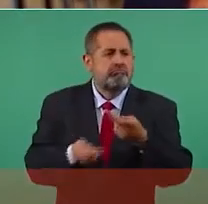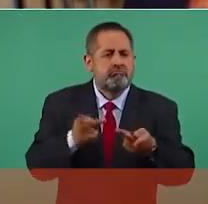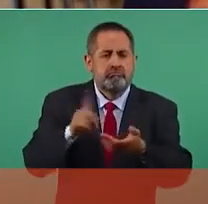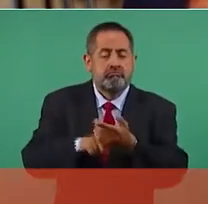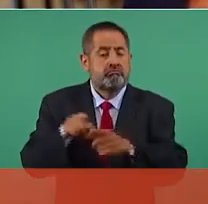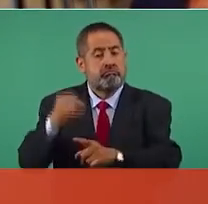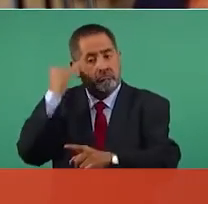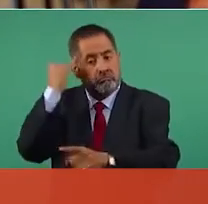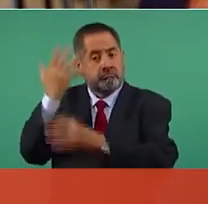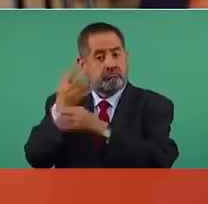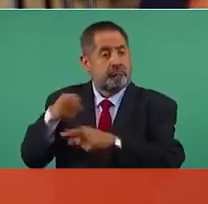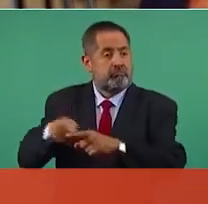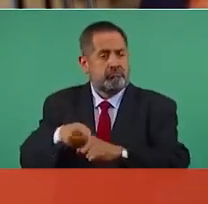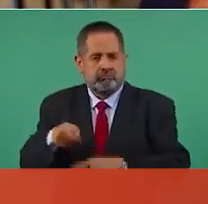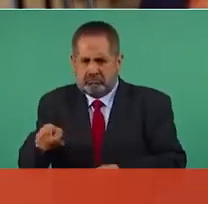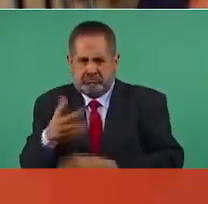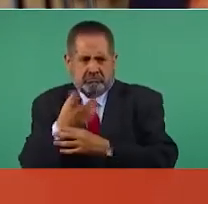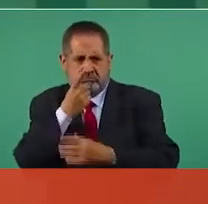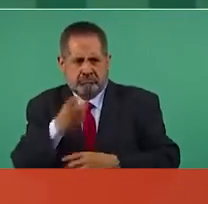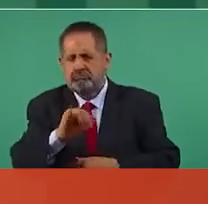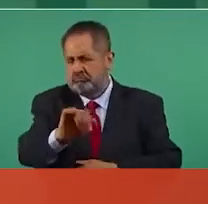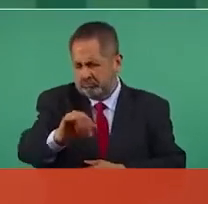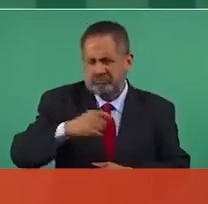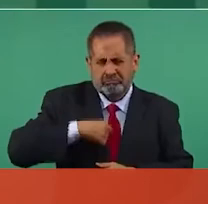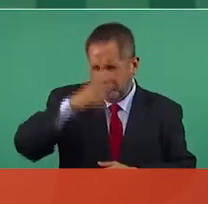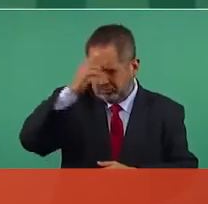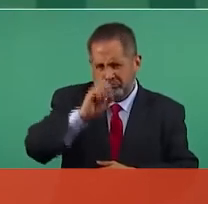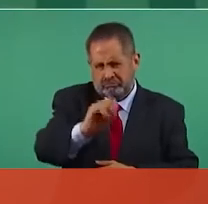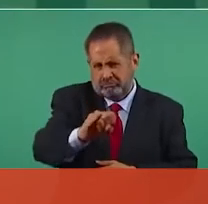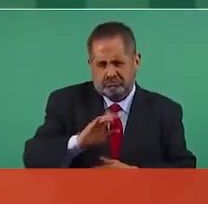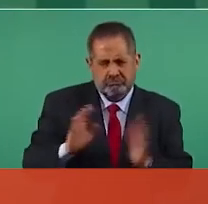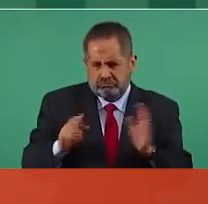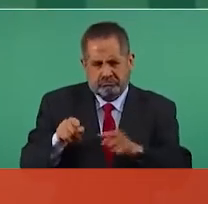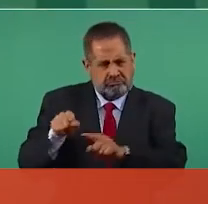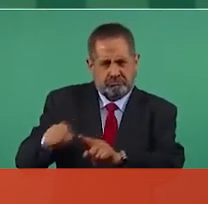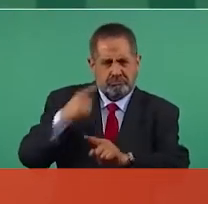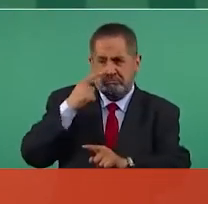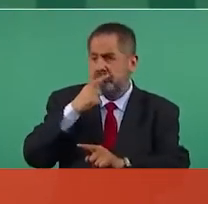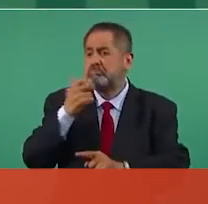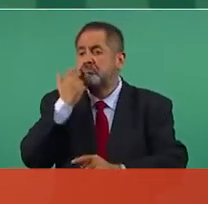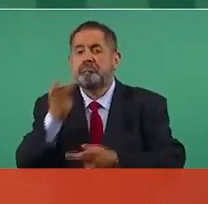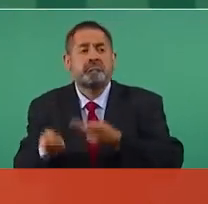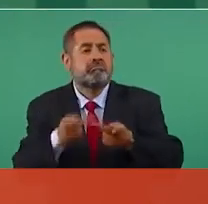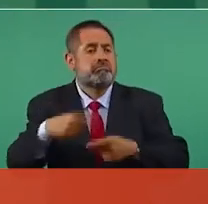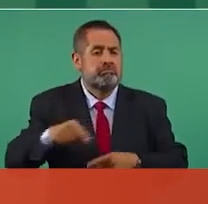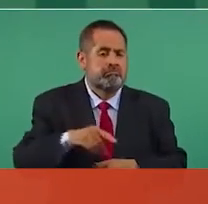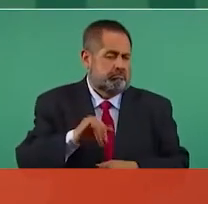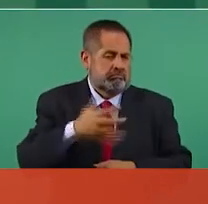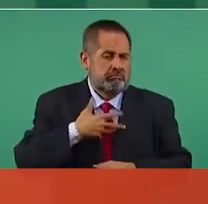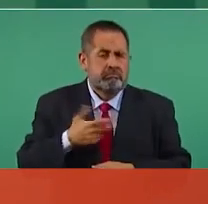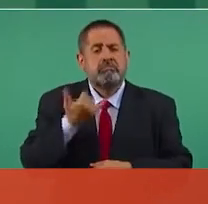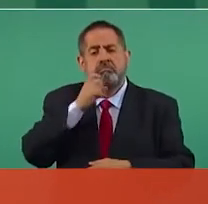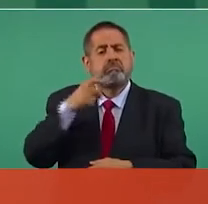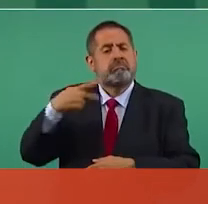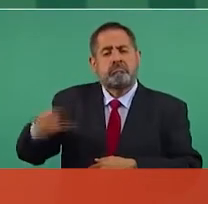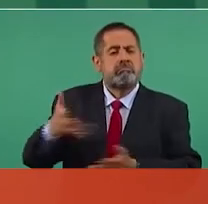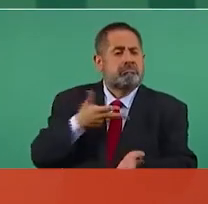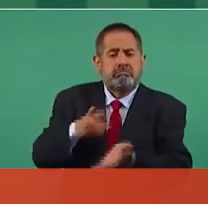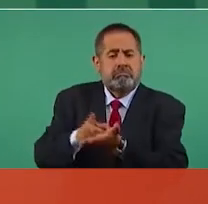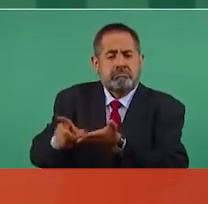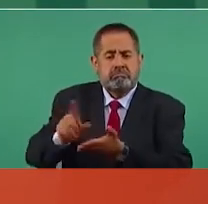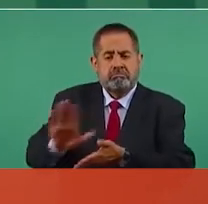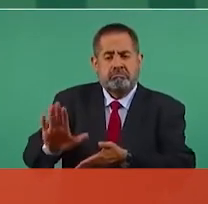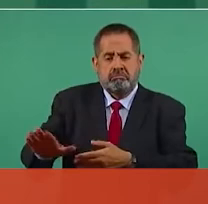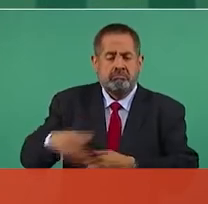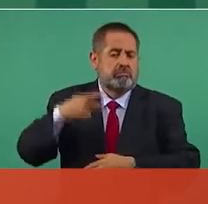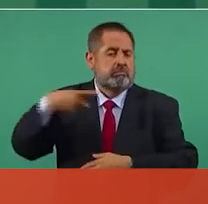él lo plantea así, inmediato. Estoy totalmente de acuerdo. Además, es su derecho, tiene